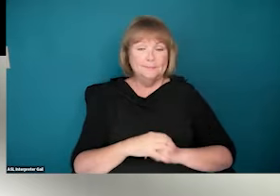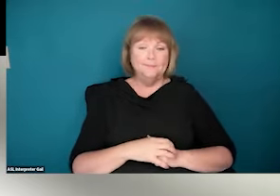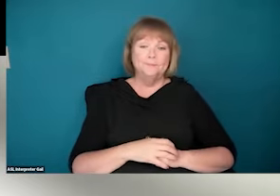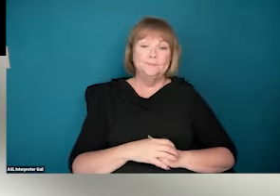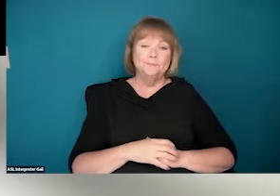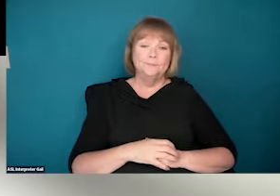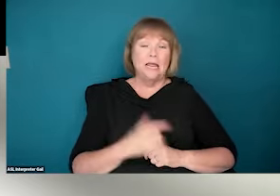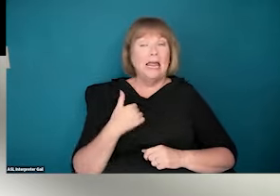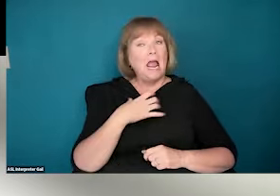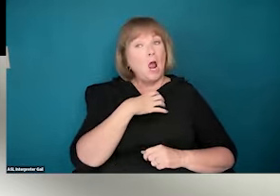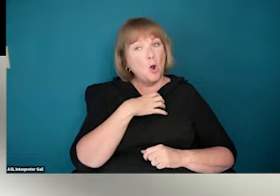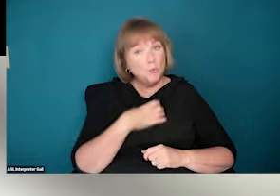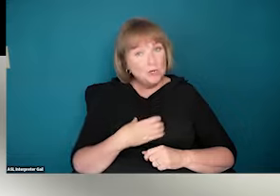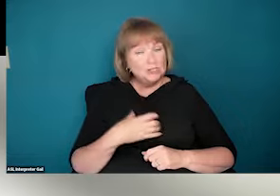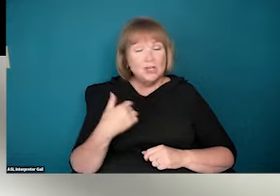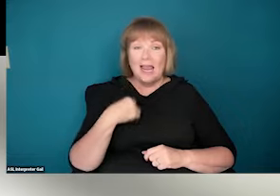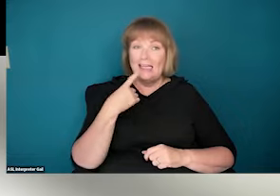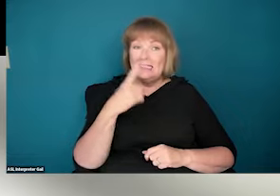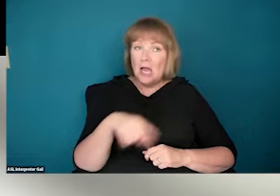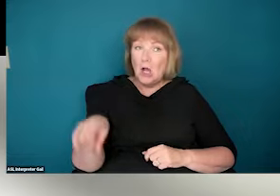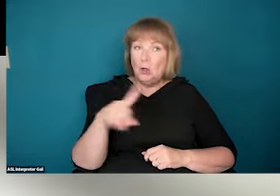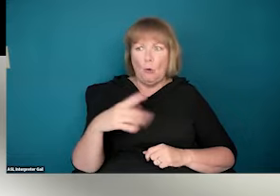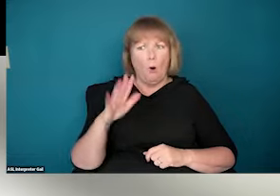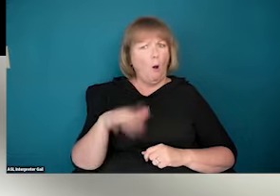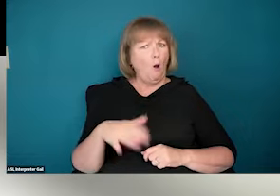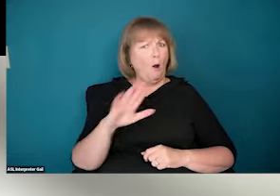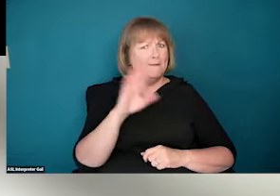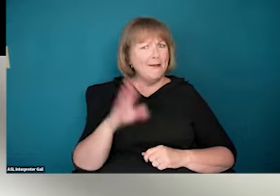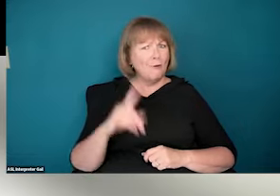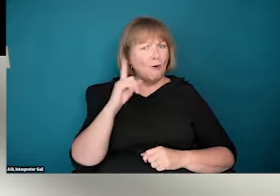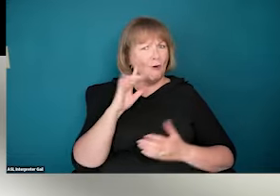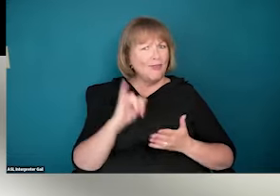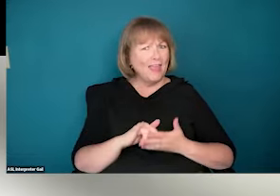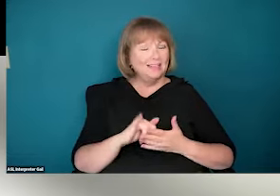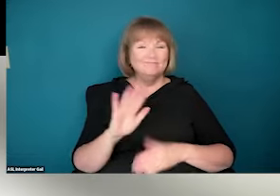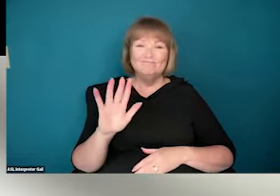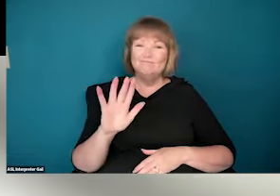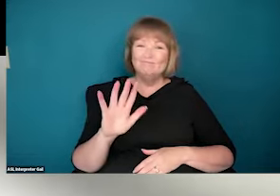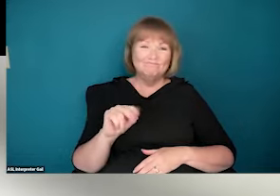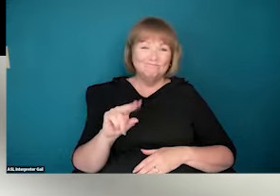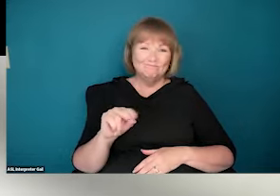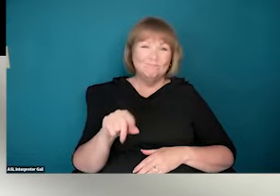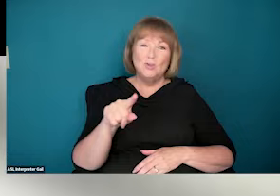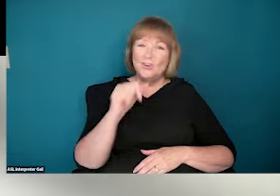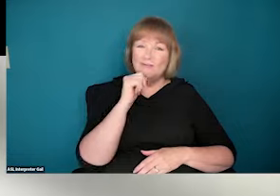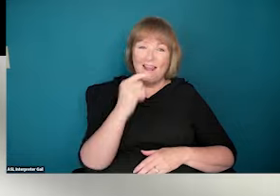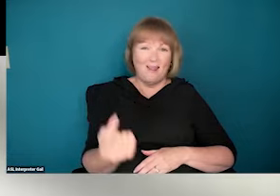ellos tienen el deber de entender qué es cómo y qué es lo que estos documentos